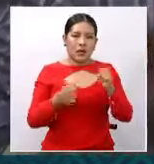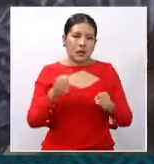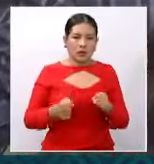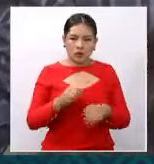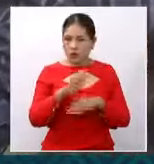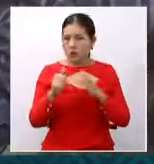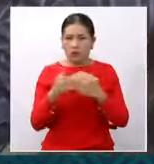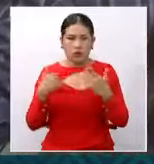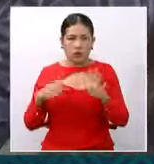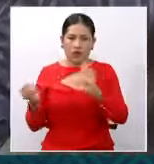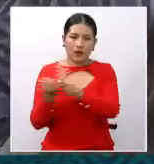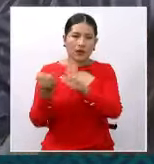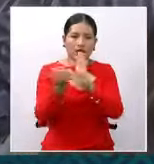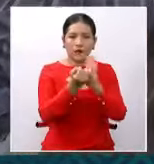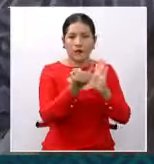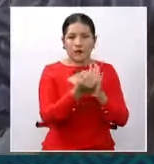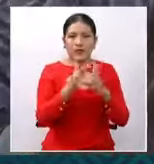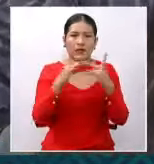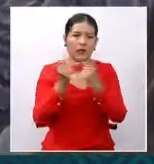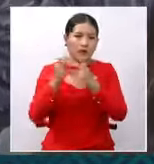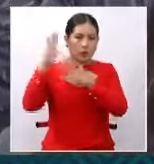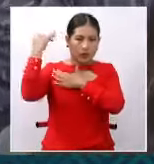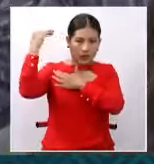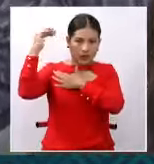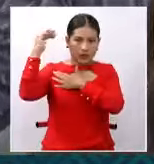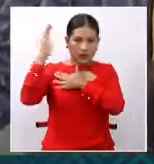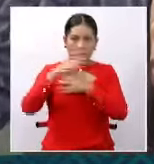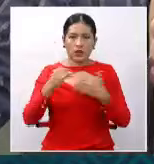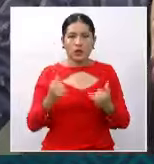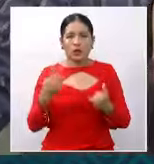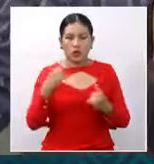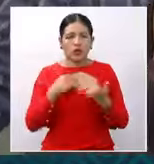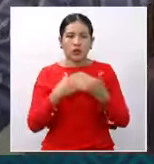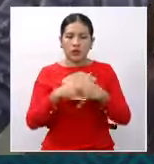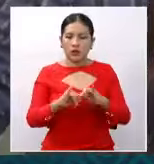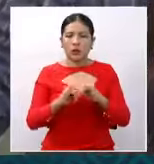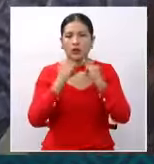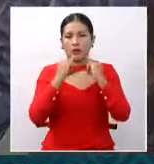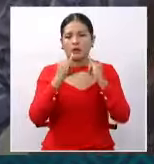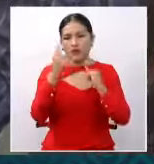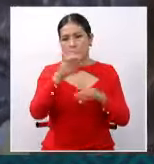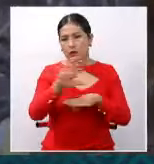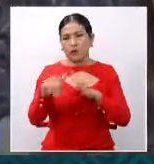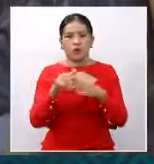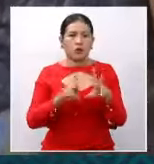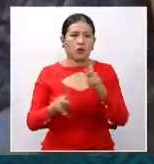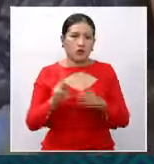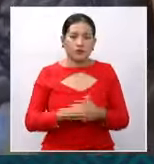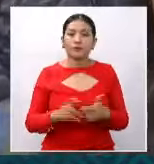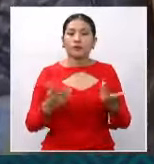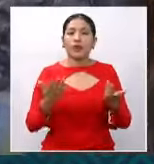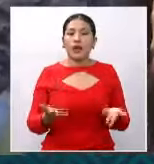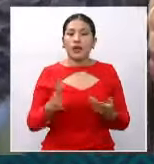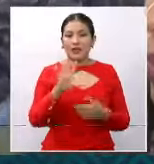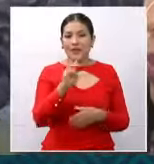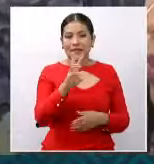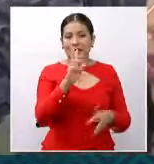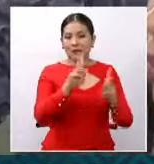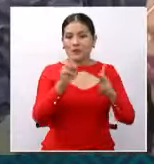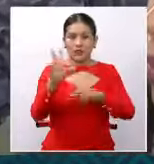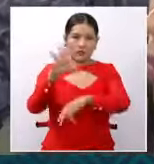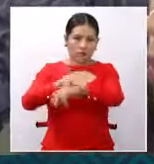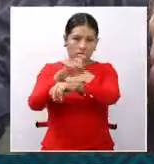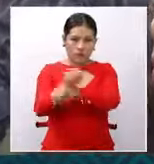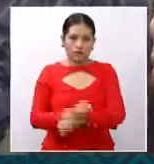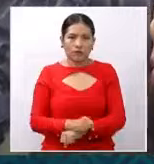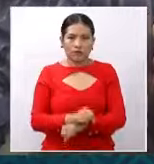que hemos identificado en el departamento de Santa Cruz, que vamos a seguir informando a la población. Hay seis personas